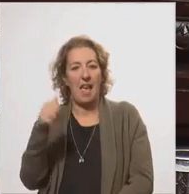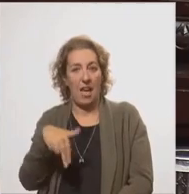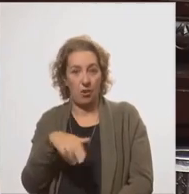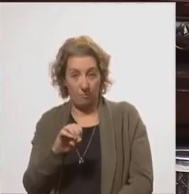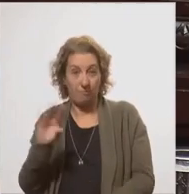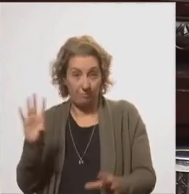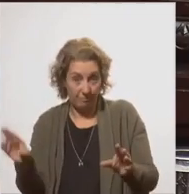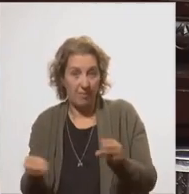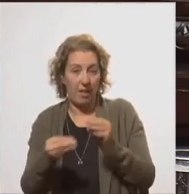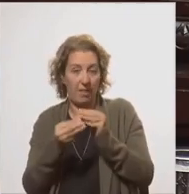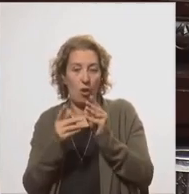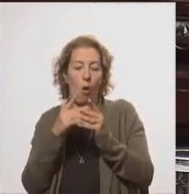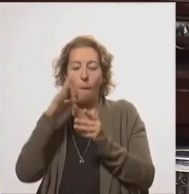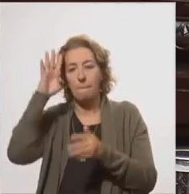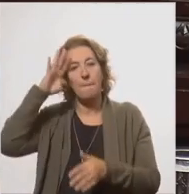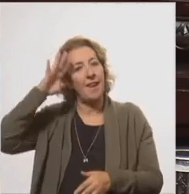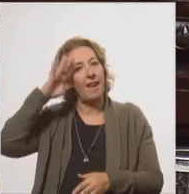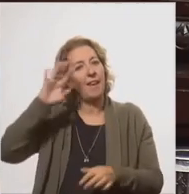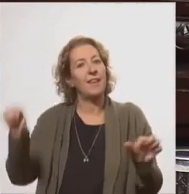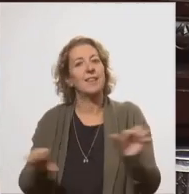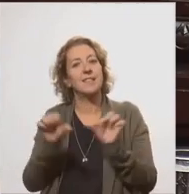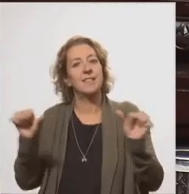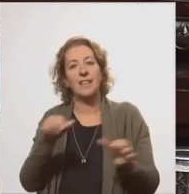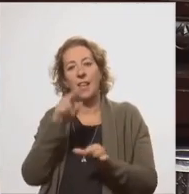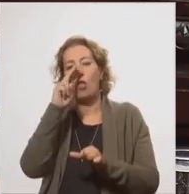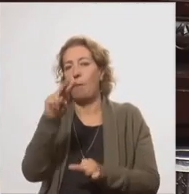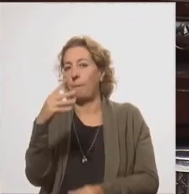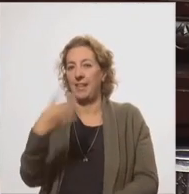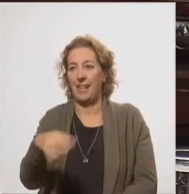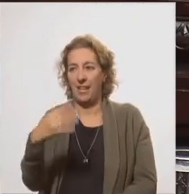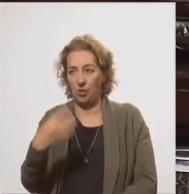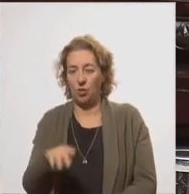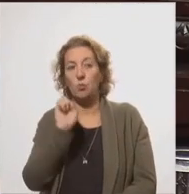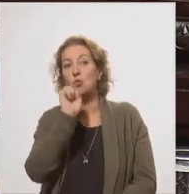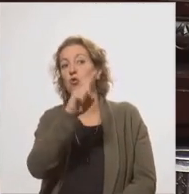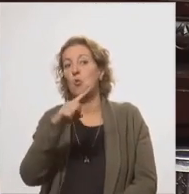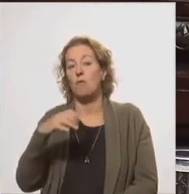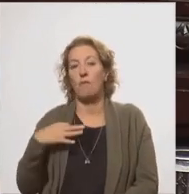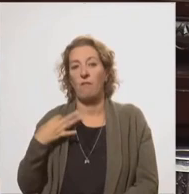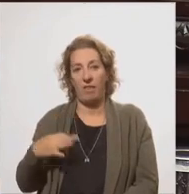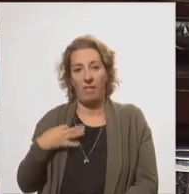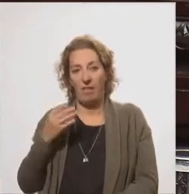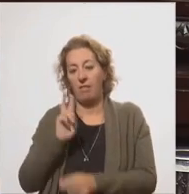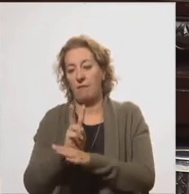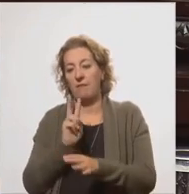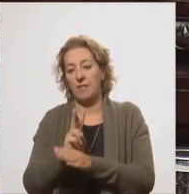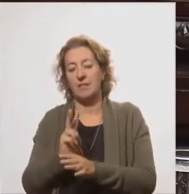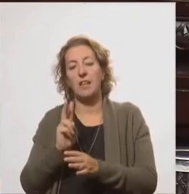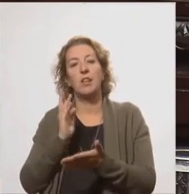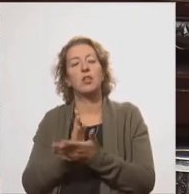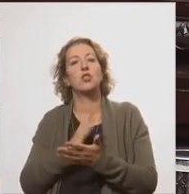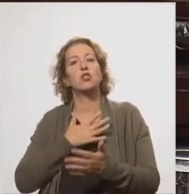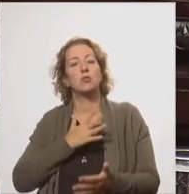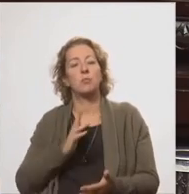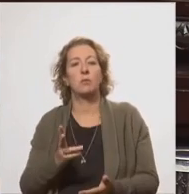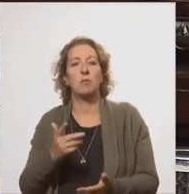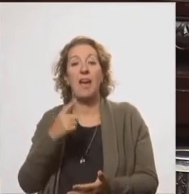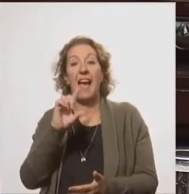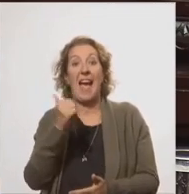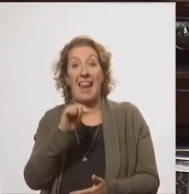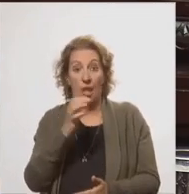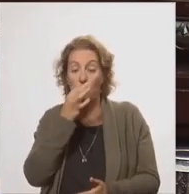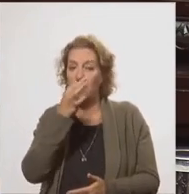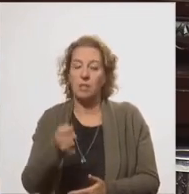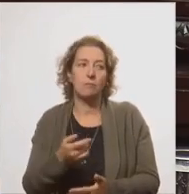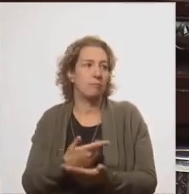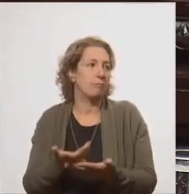homenaje que se realizara en 2014 por su vida en defensa de los derechos humanos. Galeano decía, no puedo estar ausente en este acto